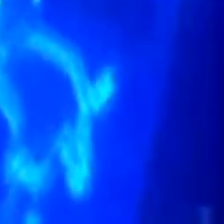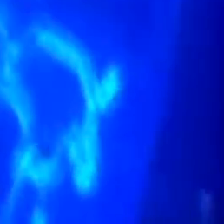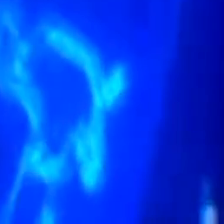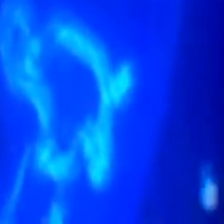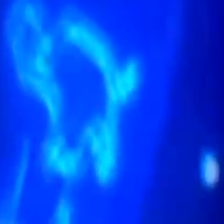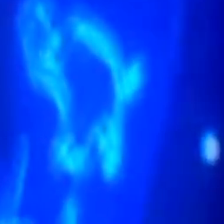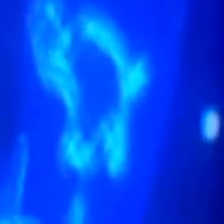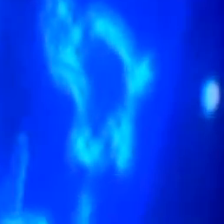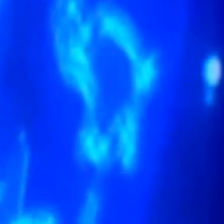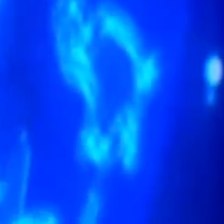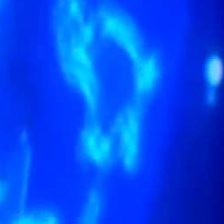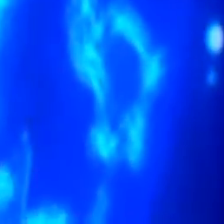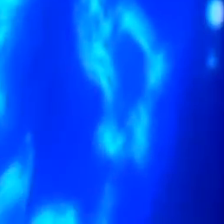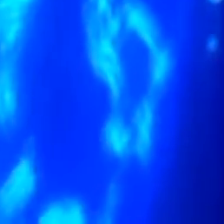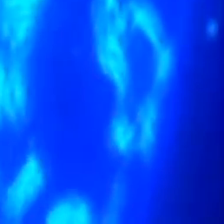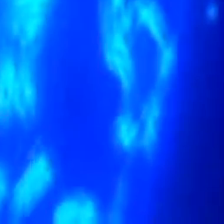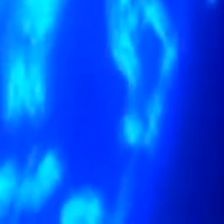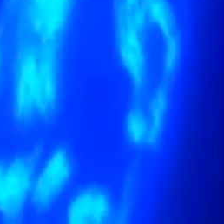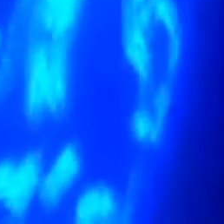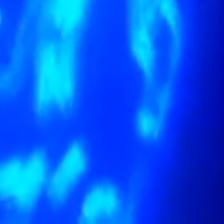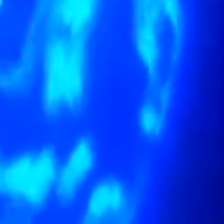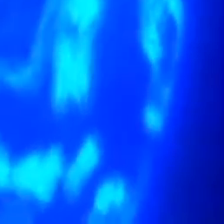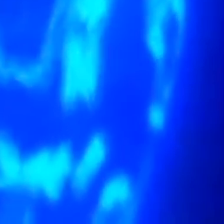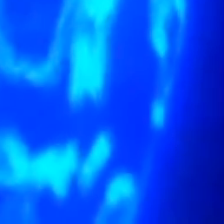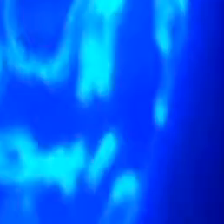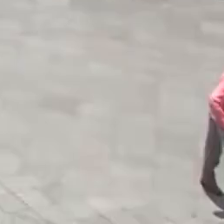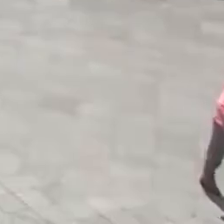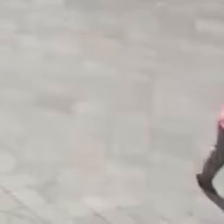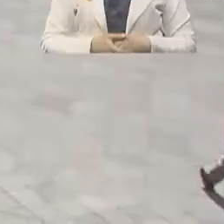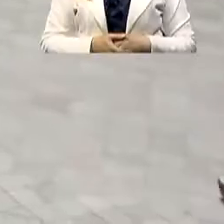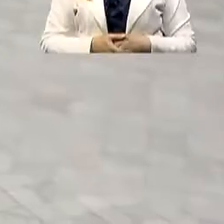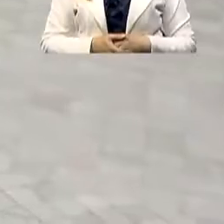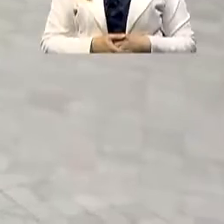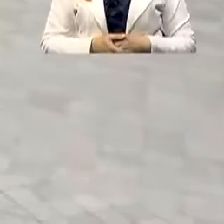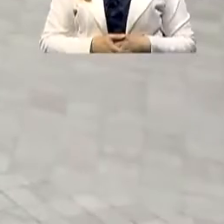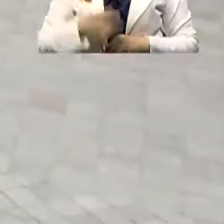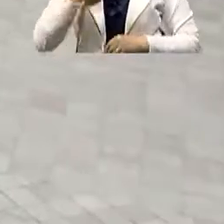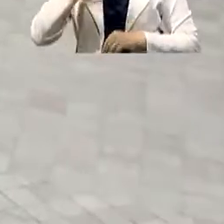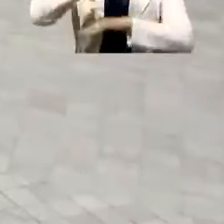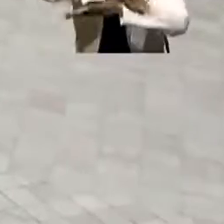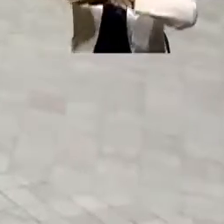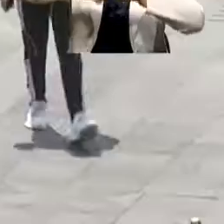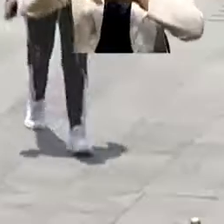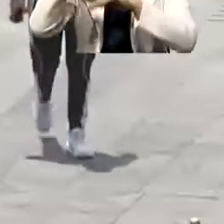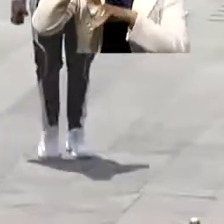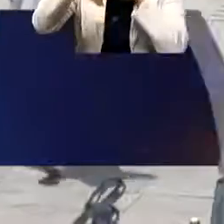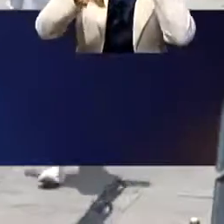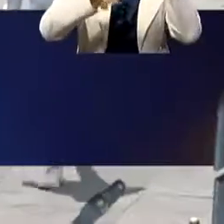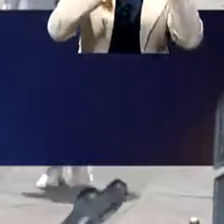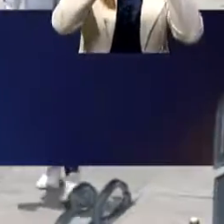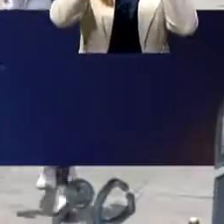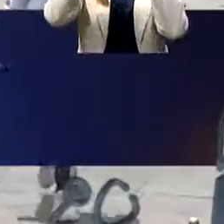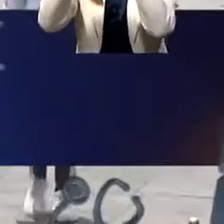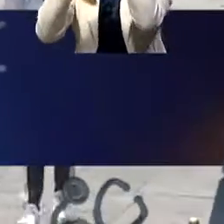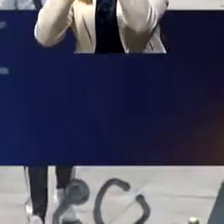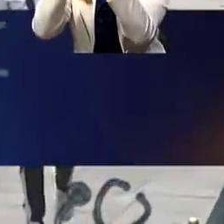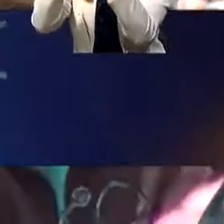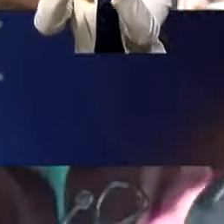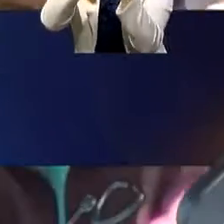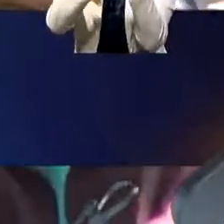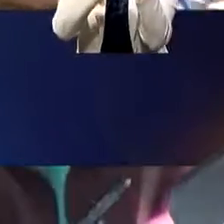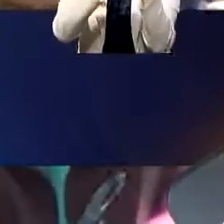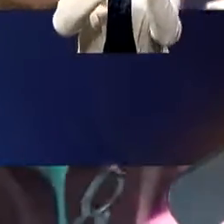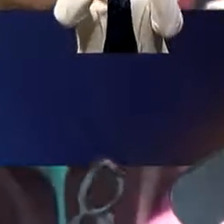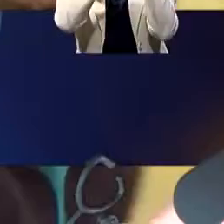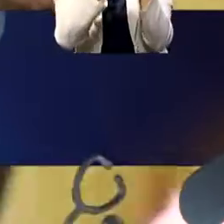ecuatorianos veamos que nos dijeron en el siguiente reportaje salimos de las calles de la capital para conocer qué tanto saben los ciudadanos